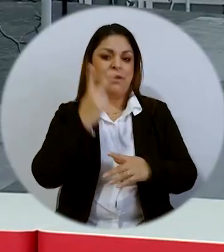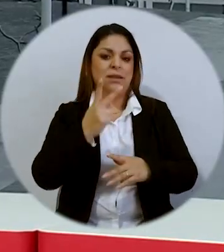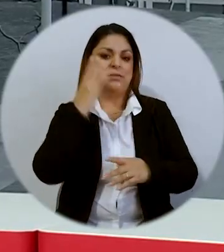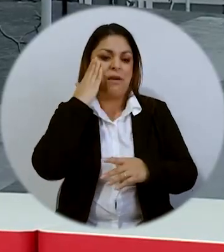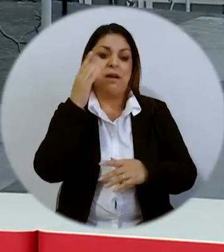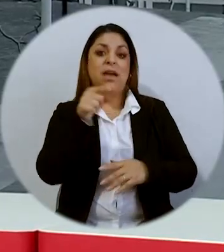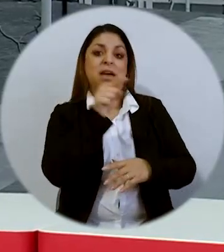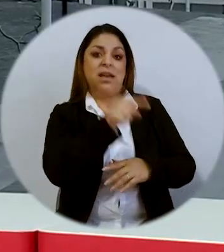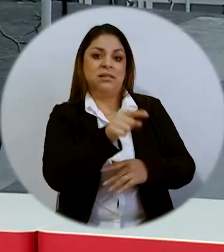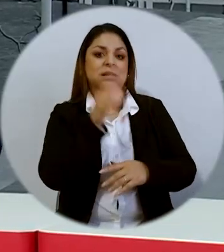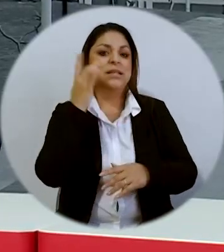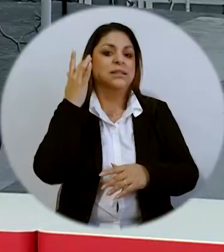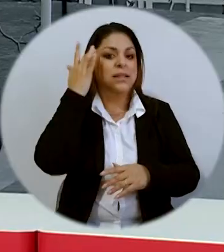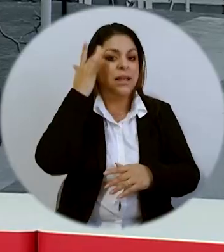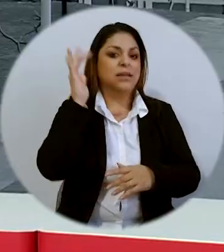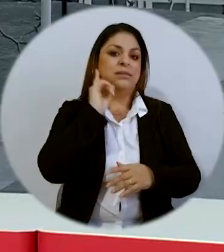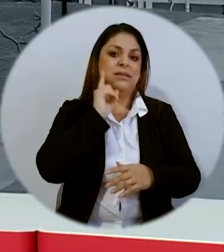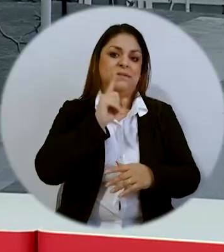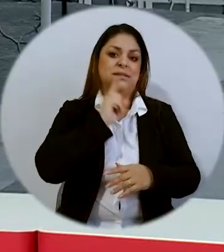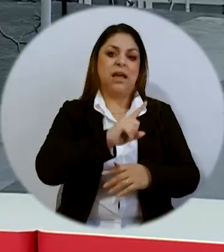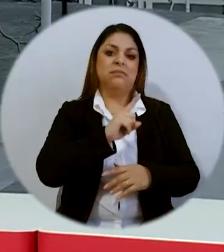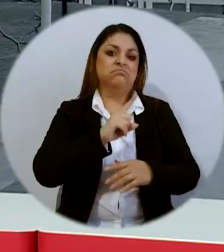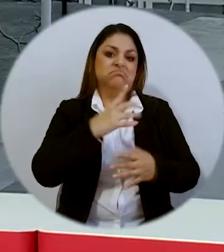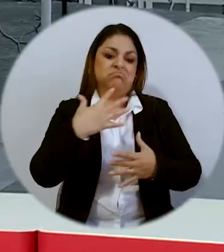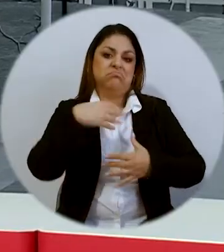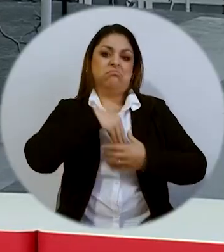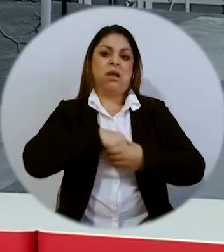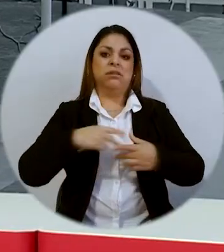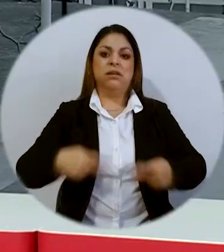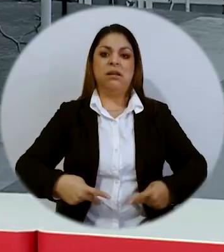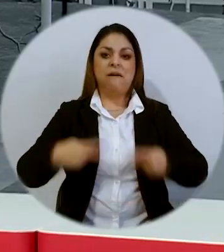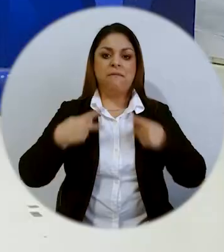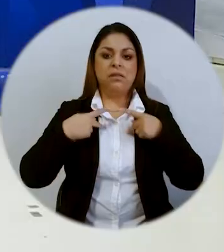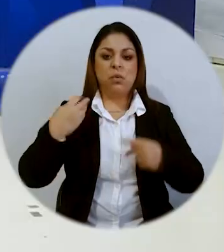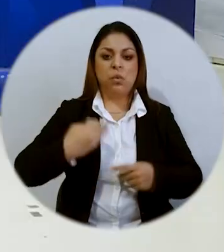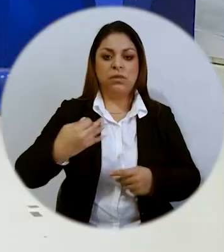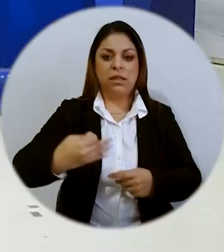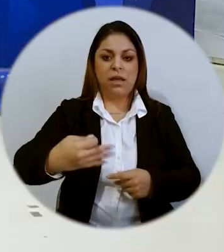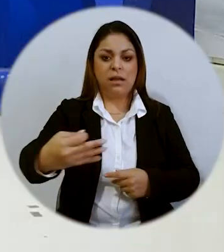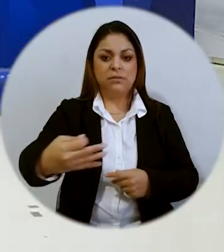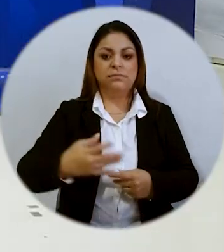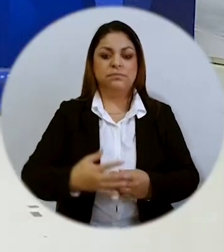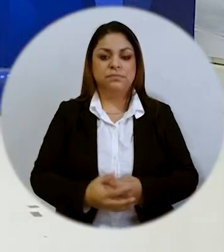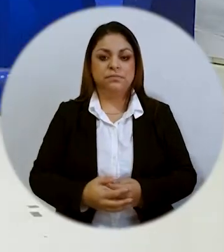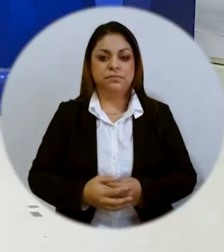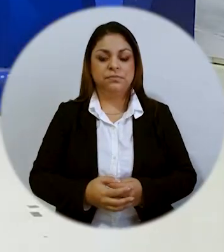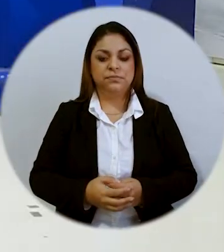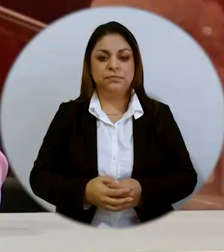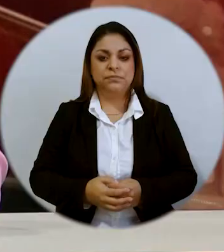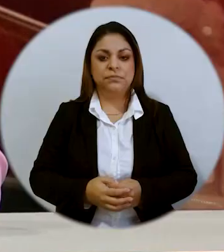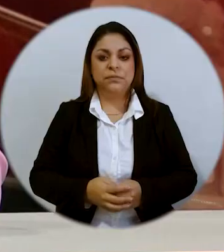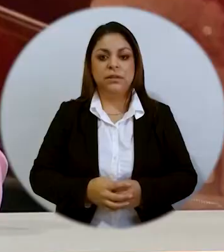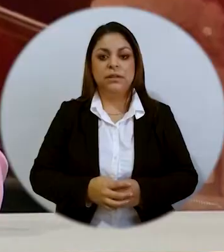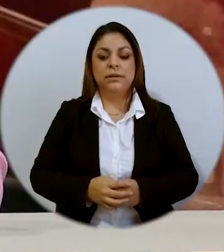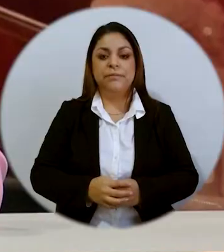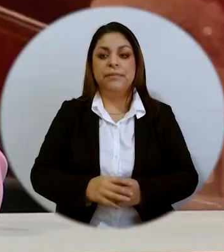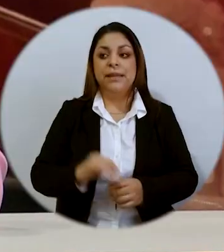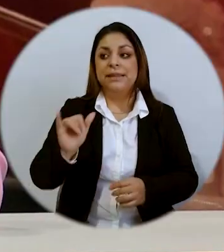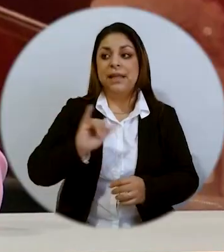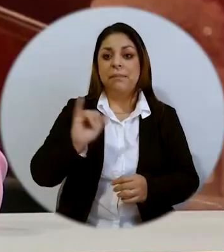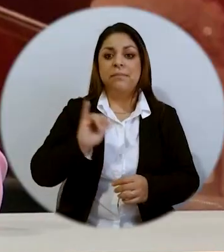ya lo ve de alguna manera también en su cotidianidad, está presente. Sí, y es que sobre todo